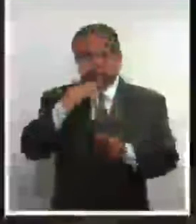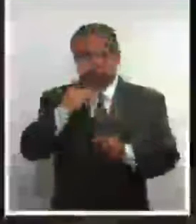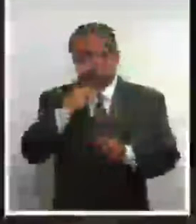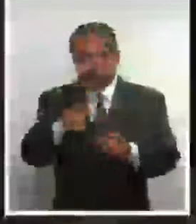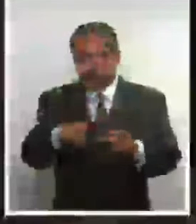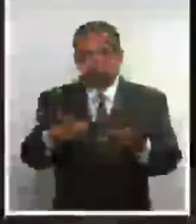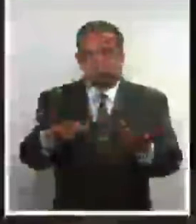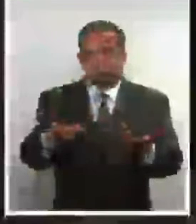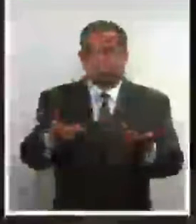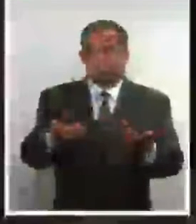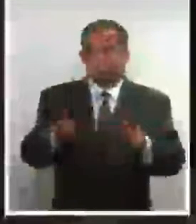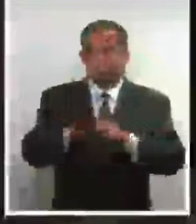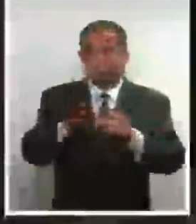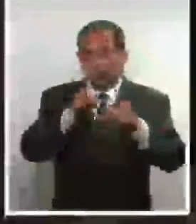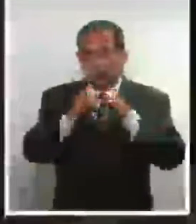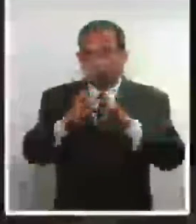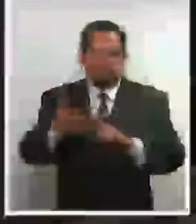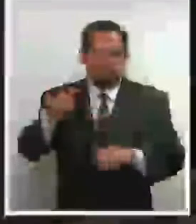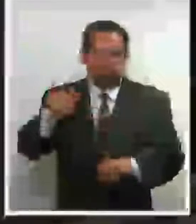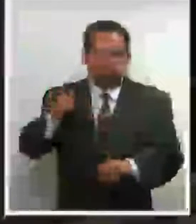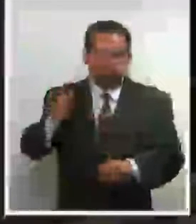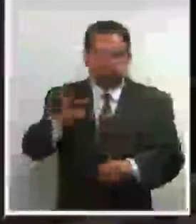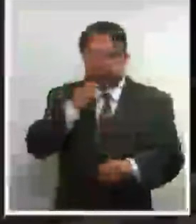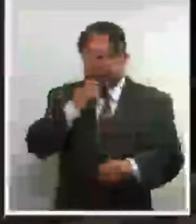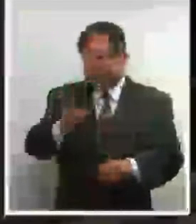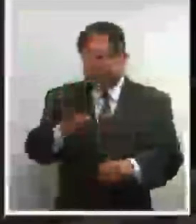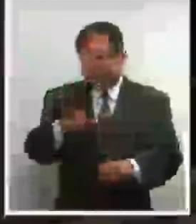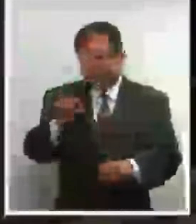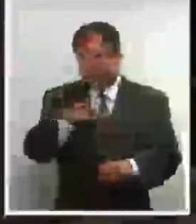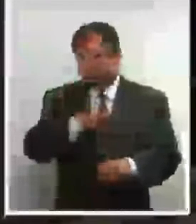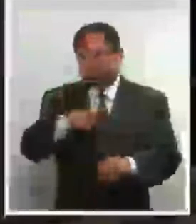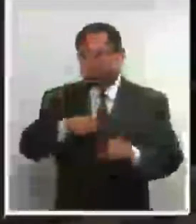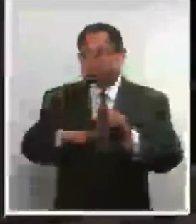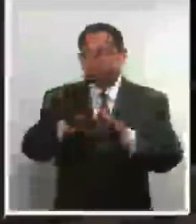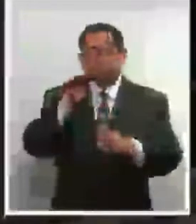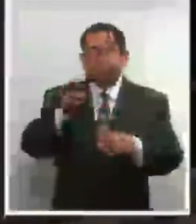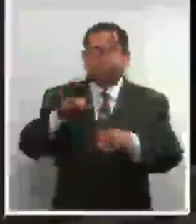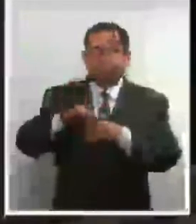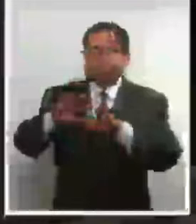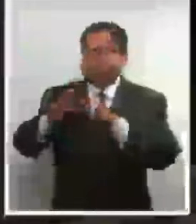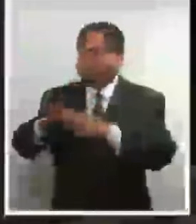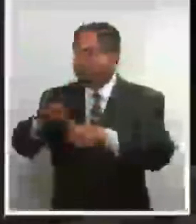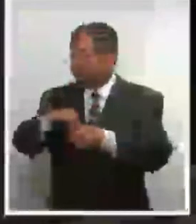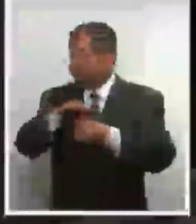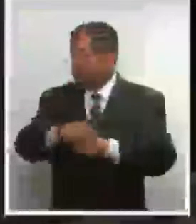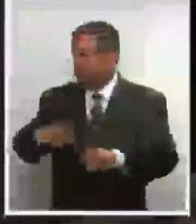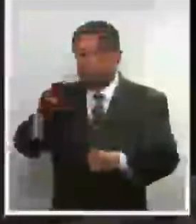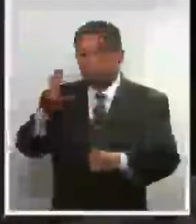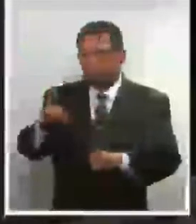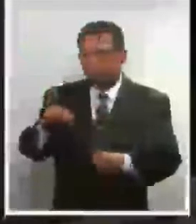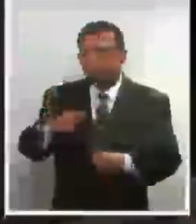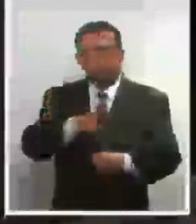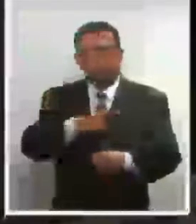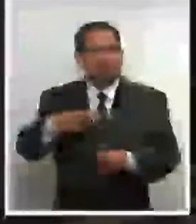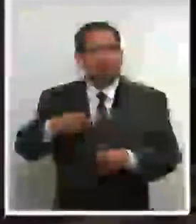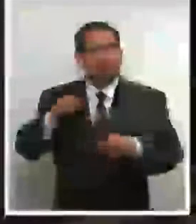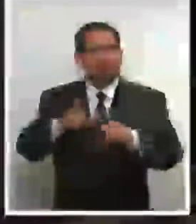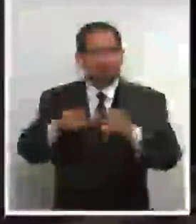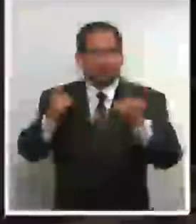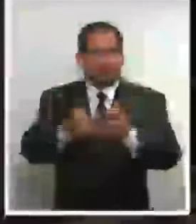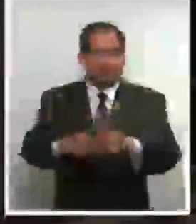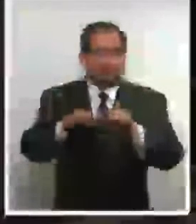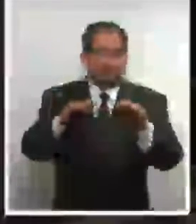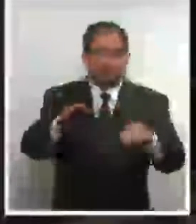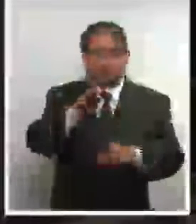y electorales, ya lo mencioné, no deben ser electos por el Congreso local, sino deben ser, al igual que